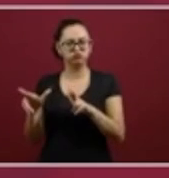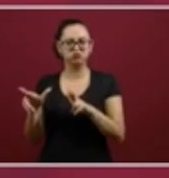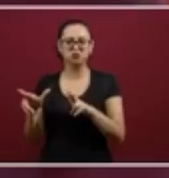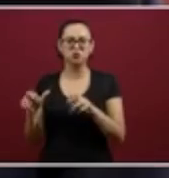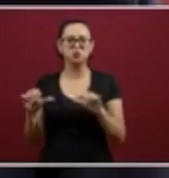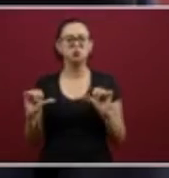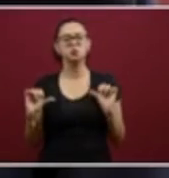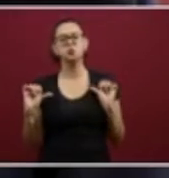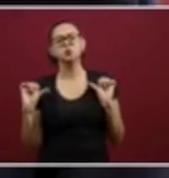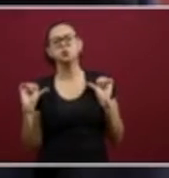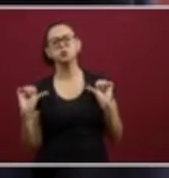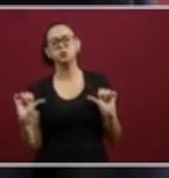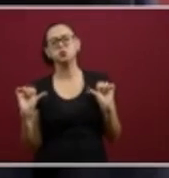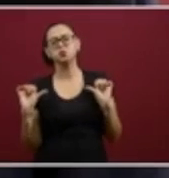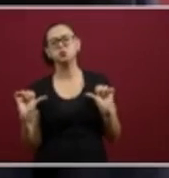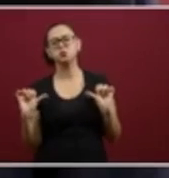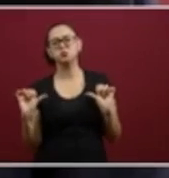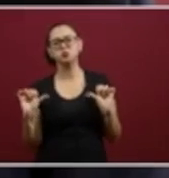recibiendo